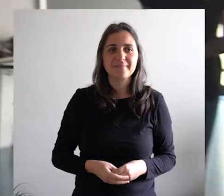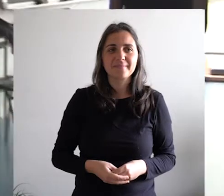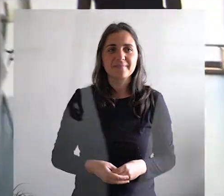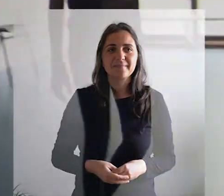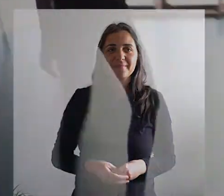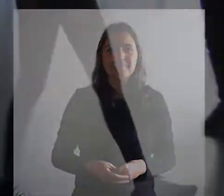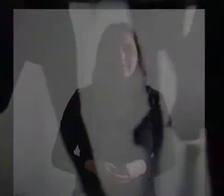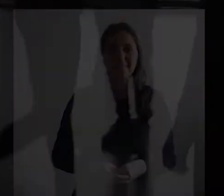¡Gracias!